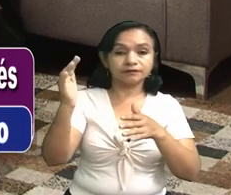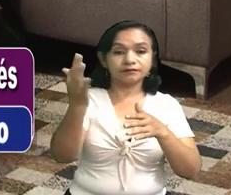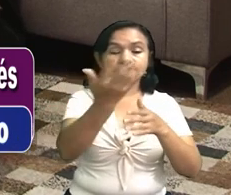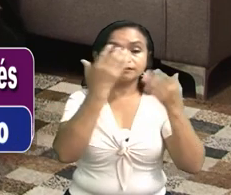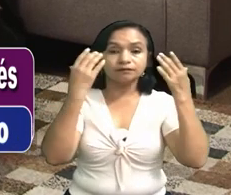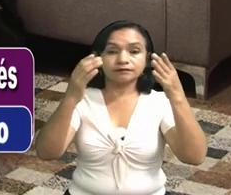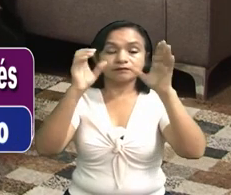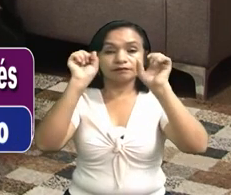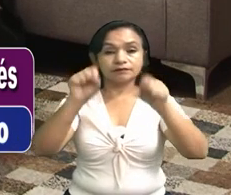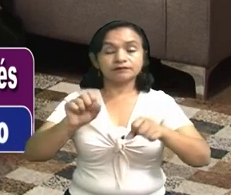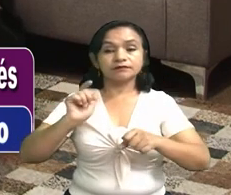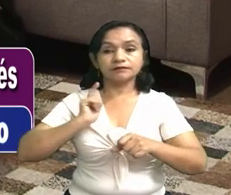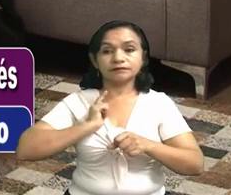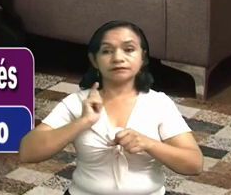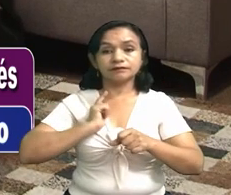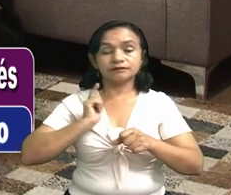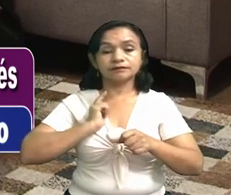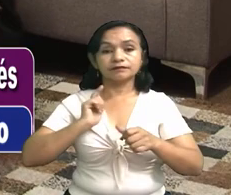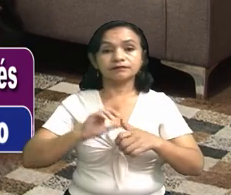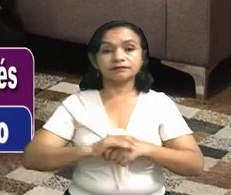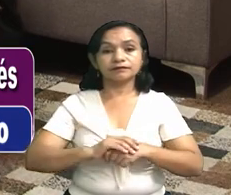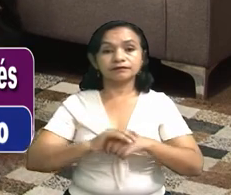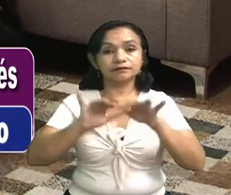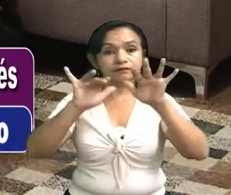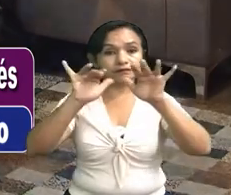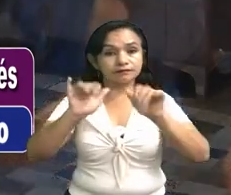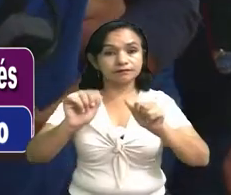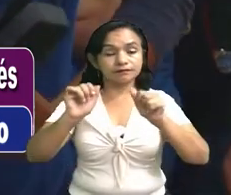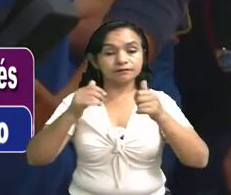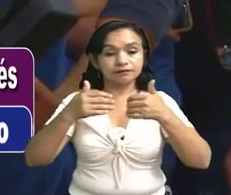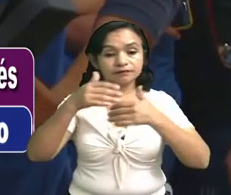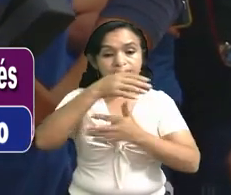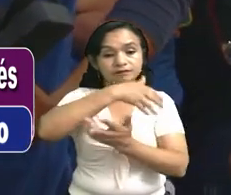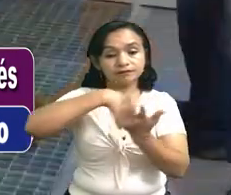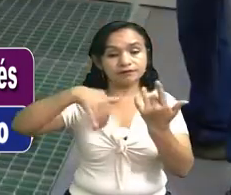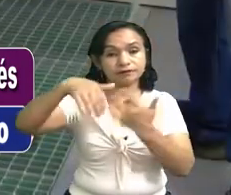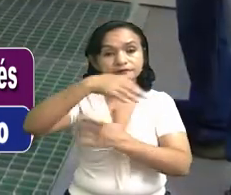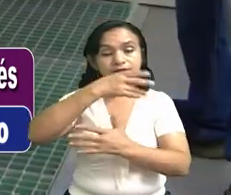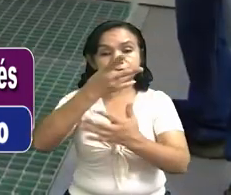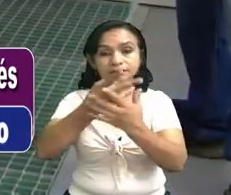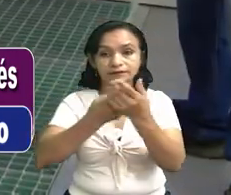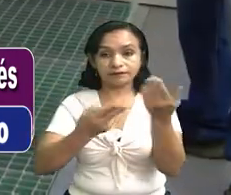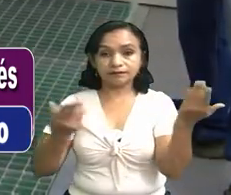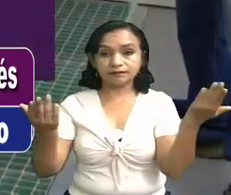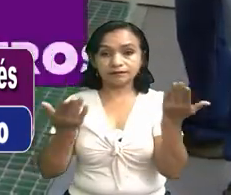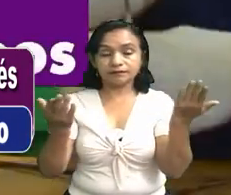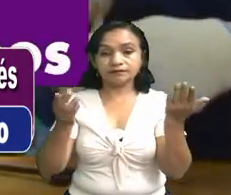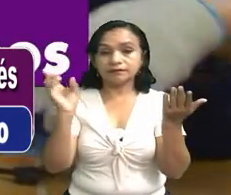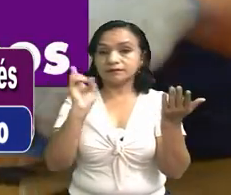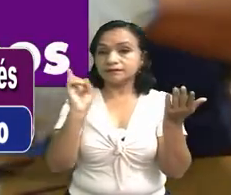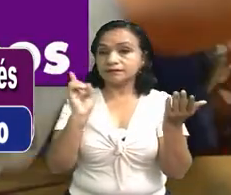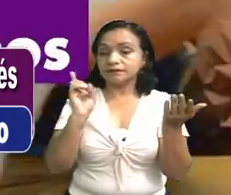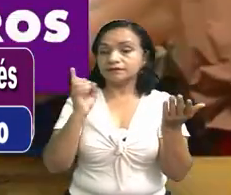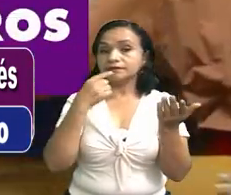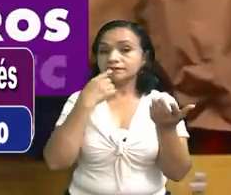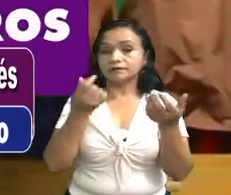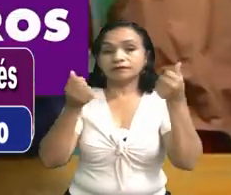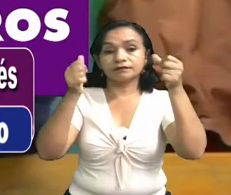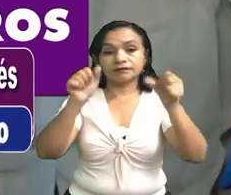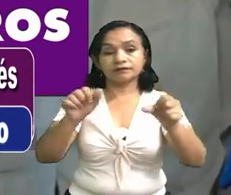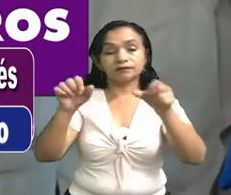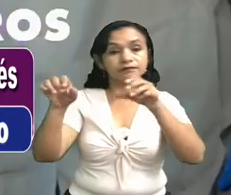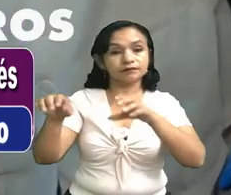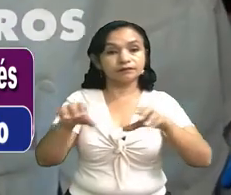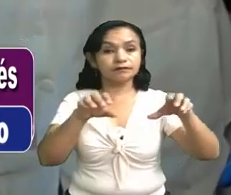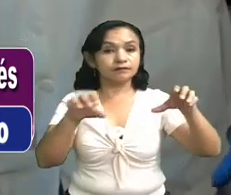que nosotros podemos tener, y es así cuando ya pues entramos en esta relación bilateral donde hemos definido ya las